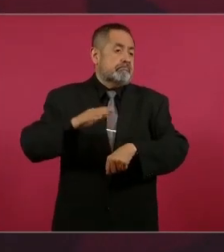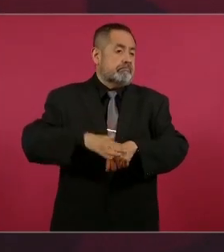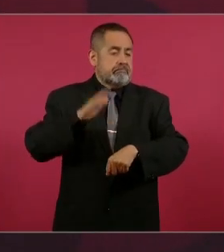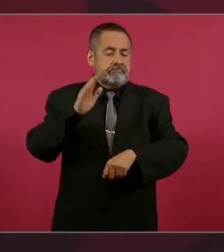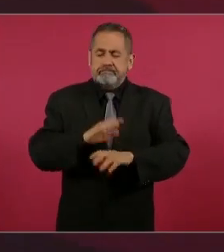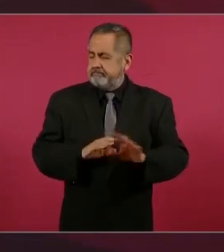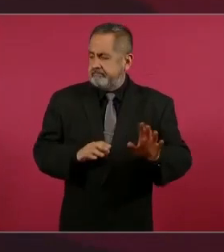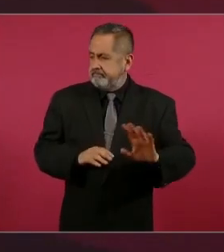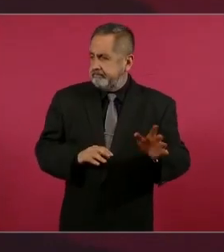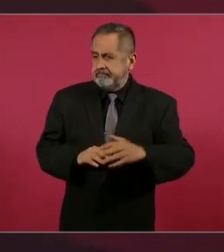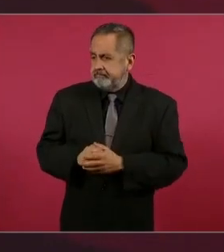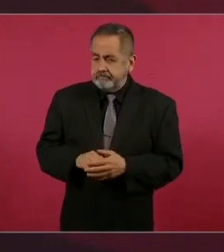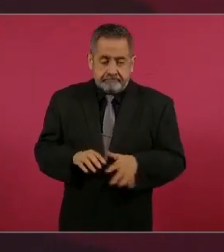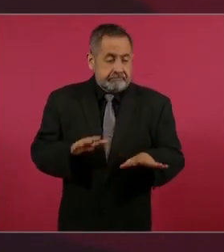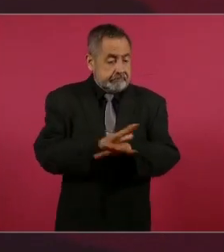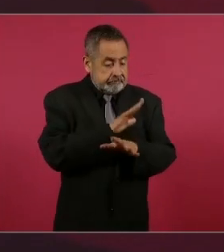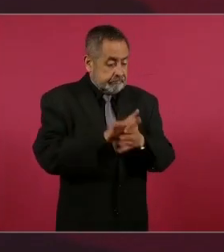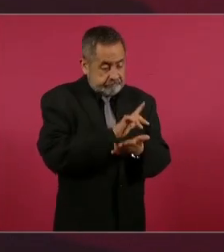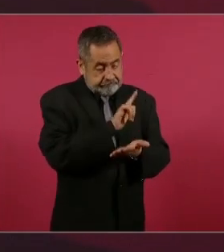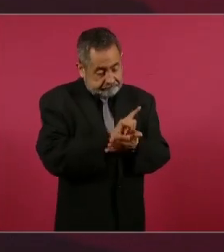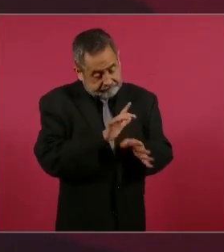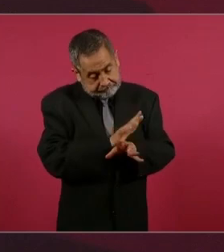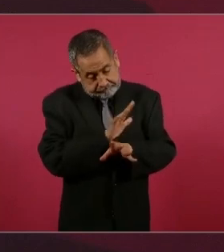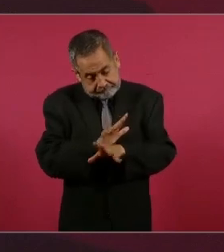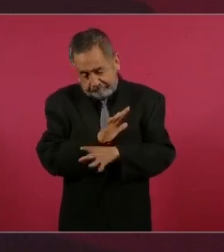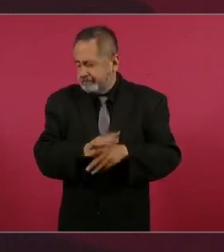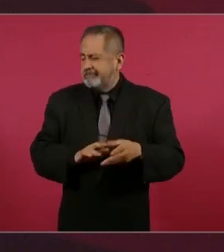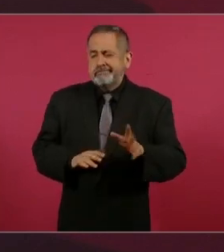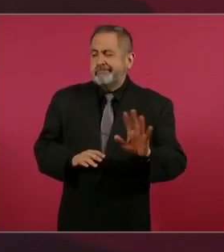de las llamadas reformas fiscales,